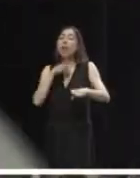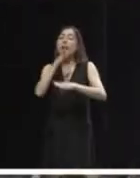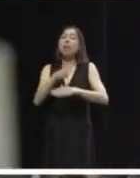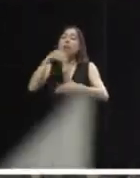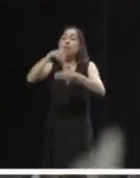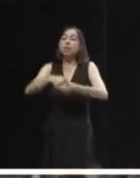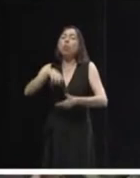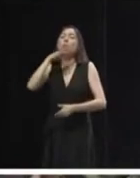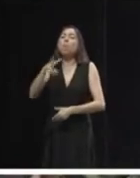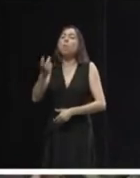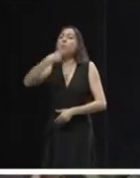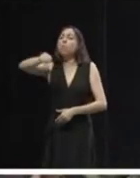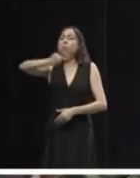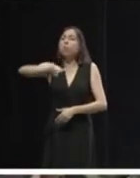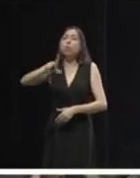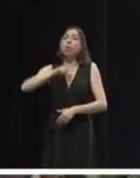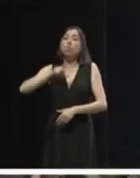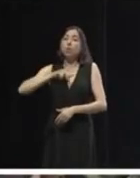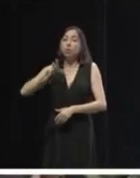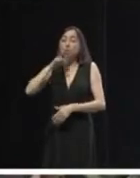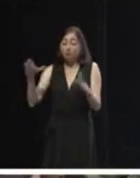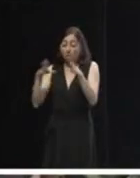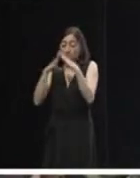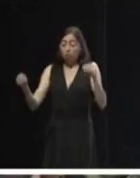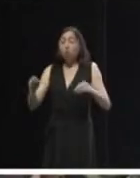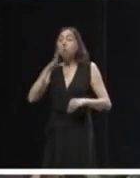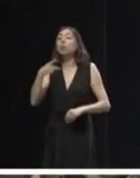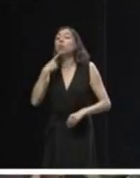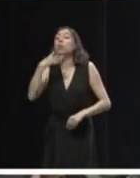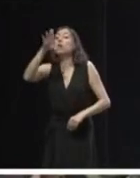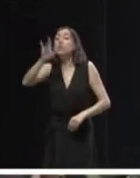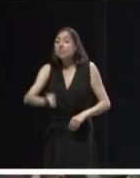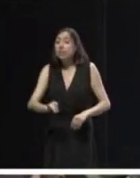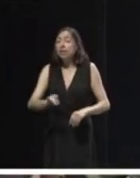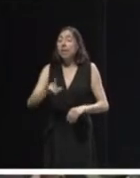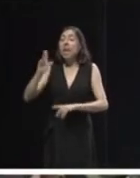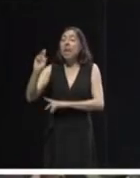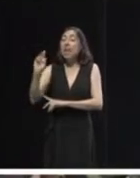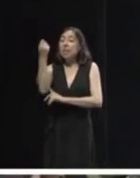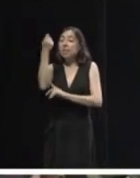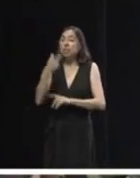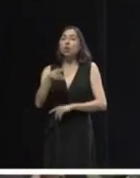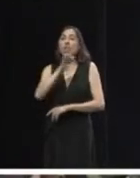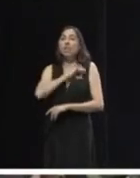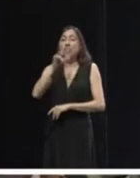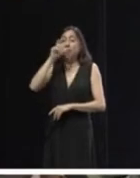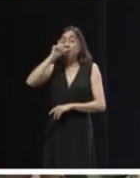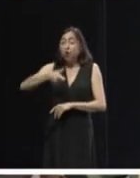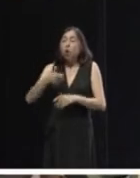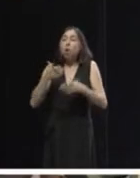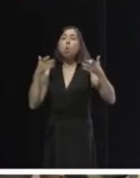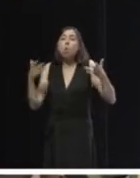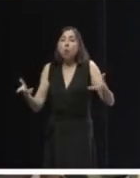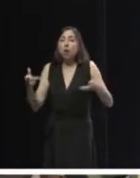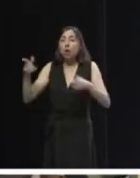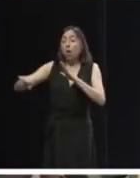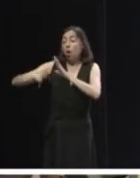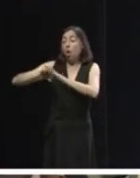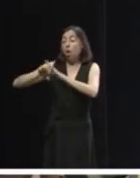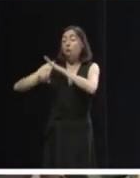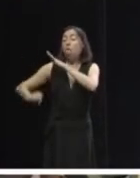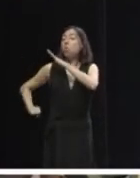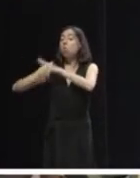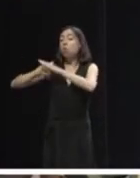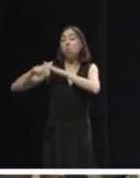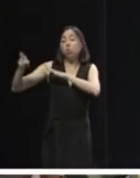del pueblo andaluz, porque os digo que sí. El éxito del señor Feijóo es meter a los ultras en su gobierno